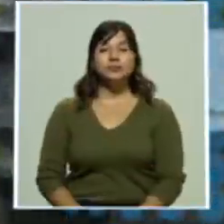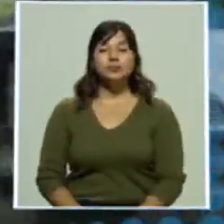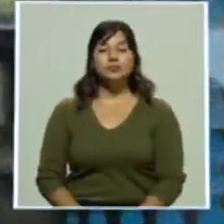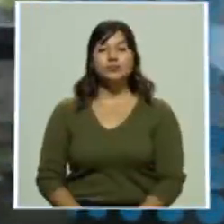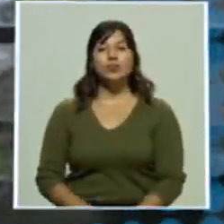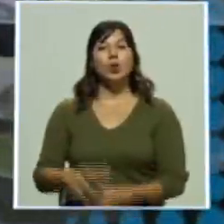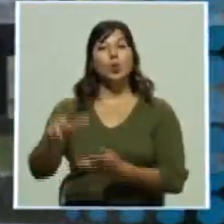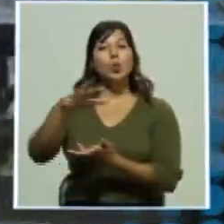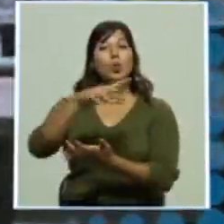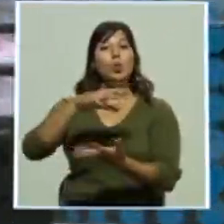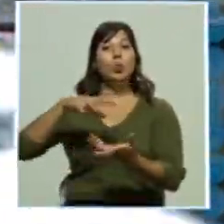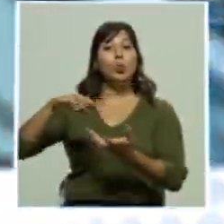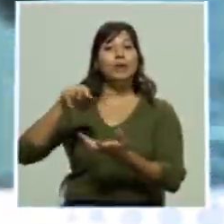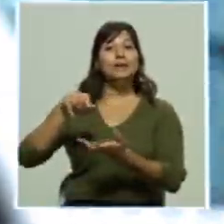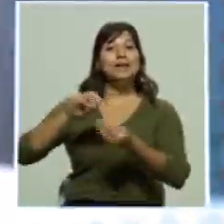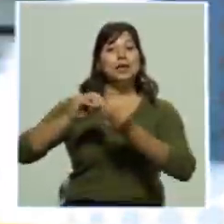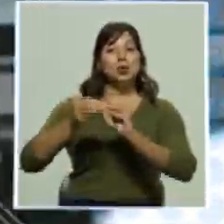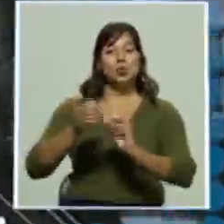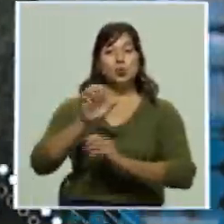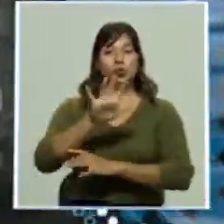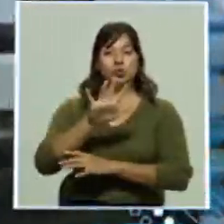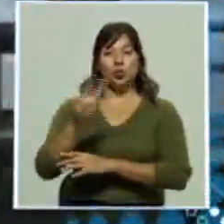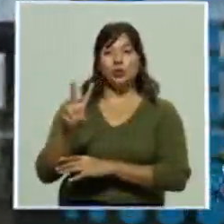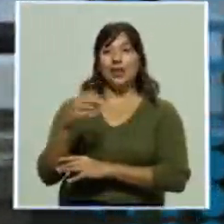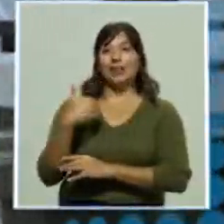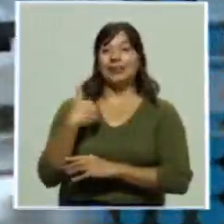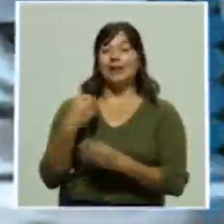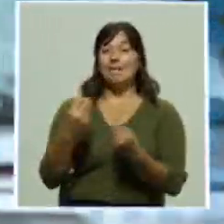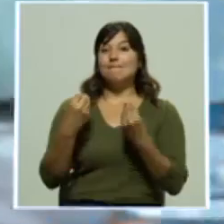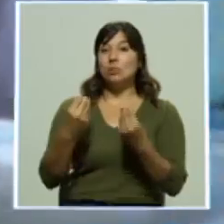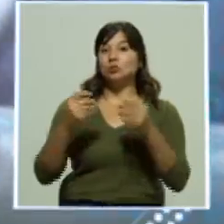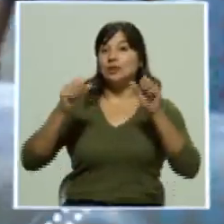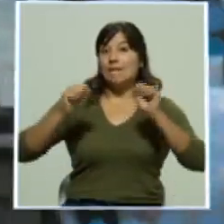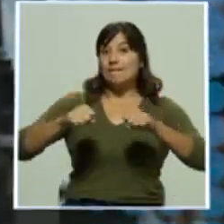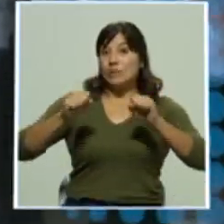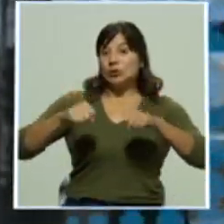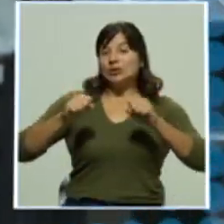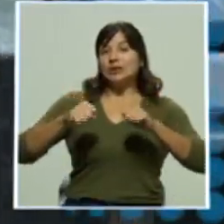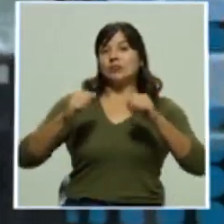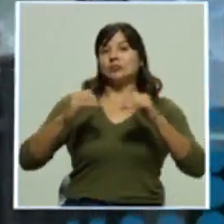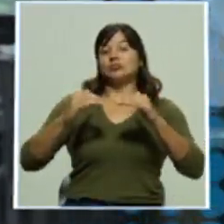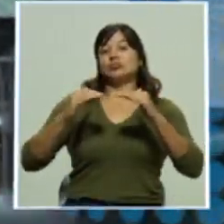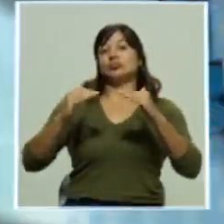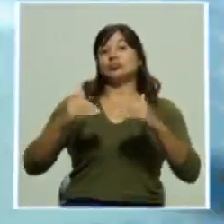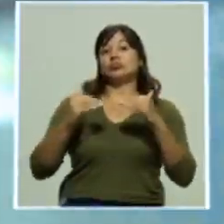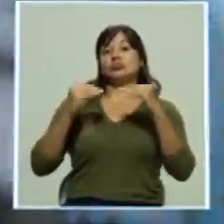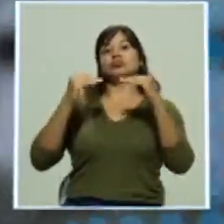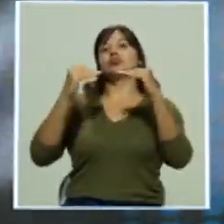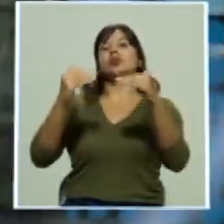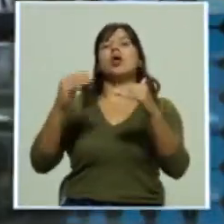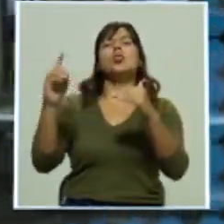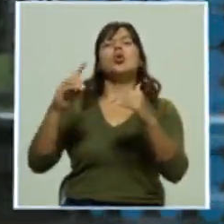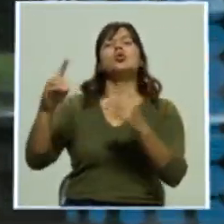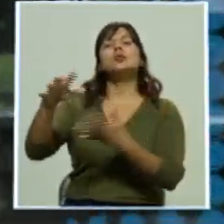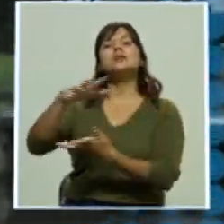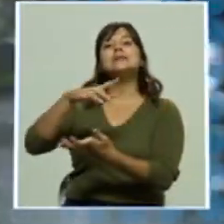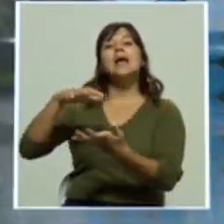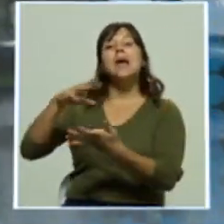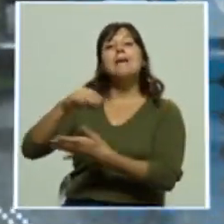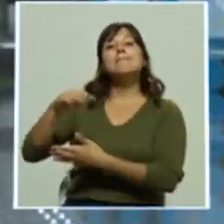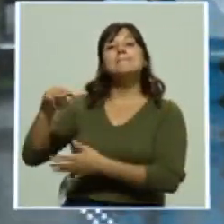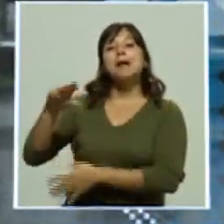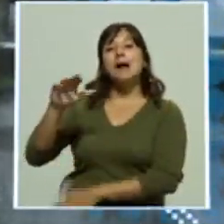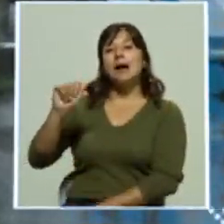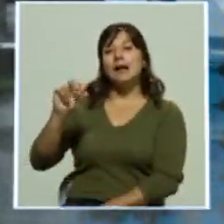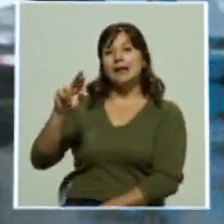Onda tropical número 52 tiene altas probabilidades de convertirse en una depresión tropical sobre el sector central del Mar Caribe en